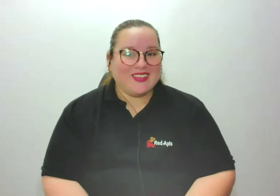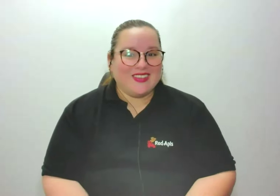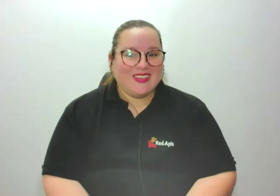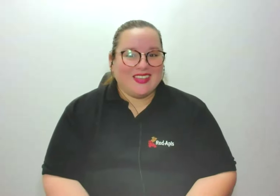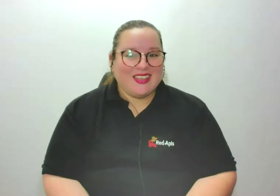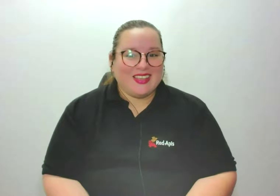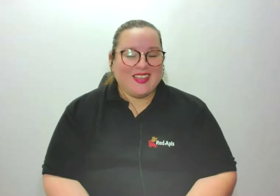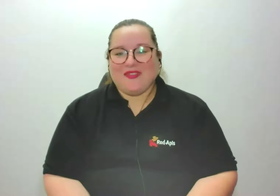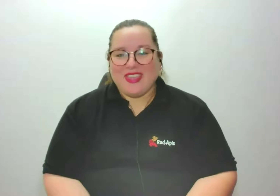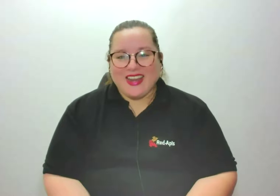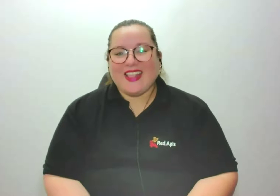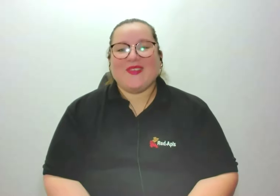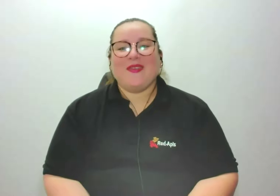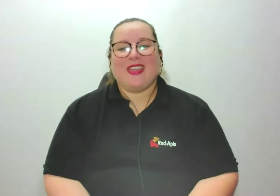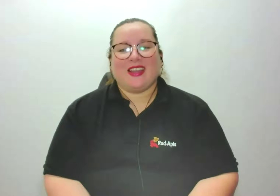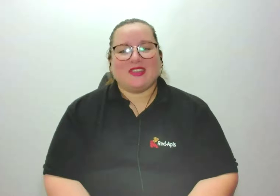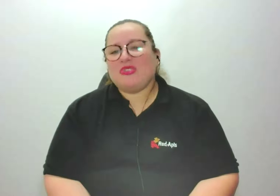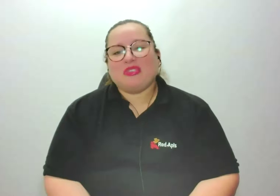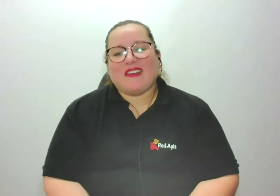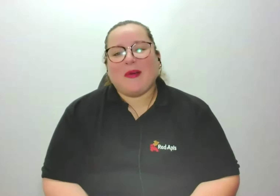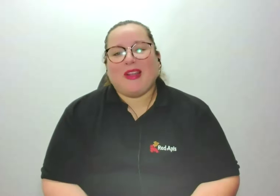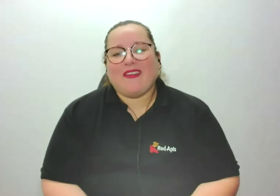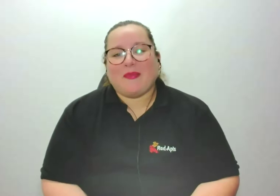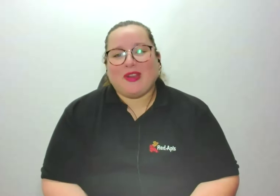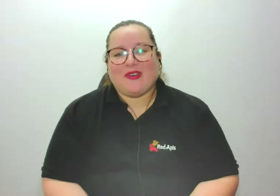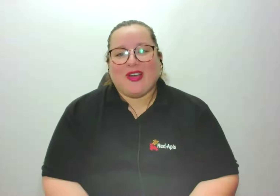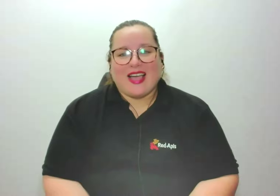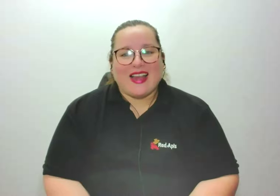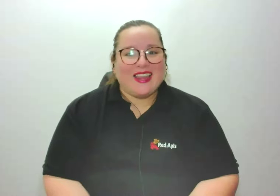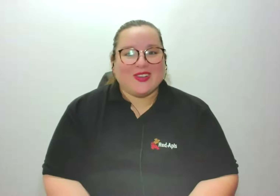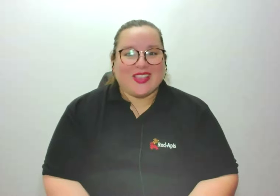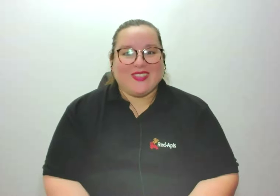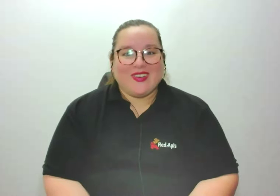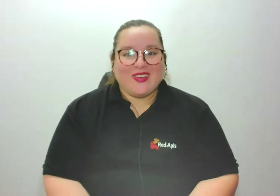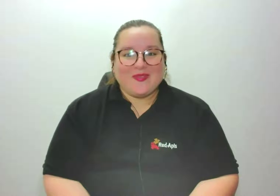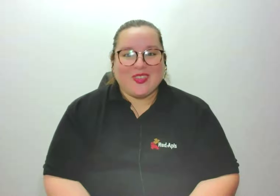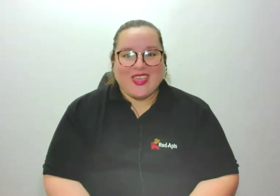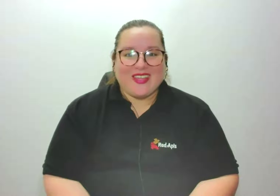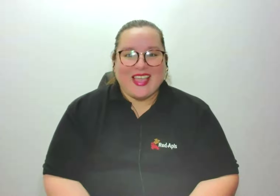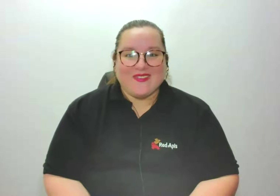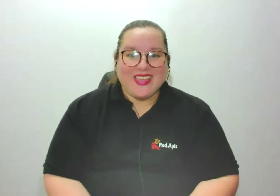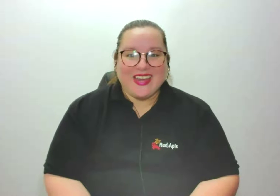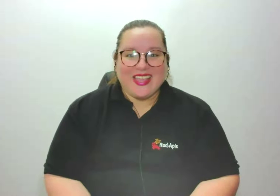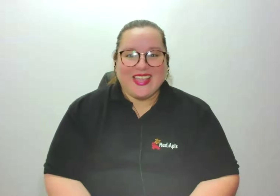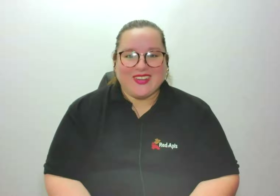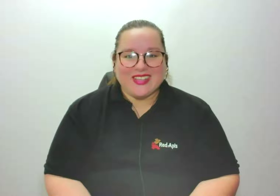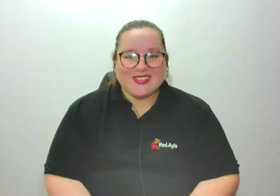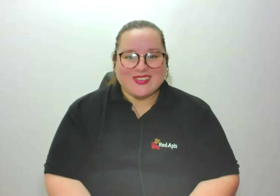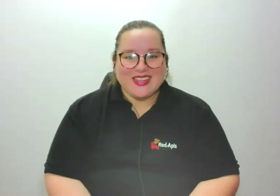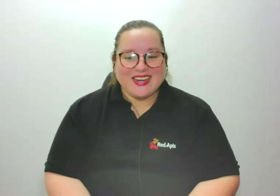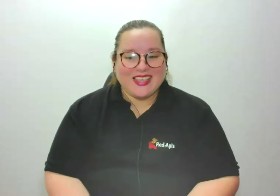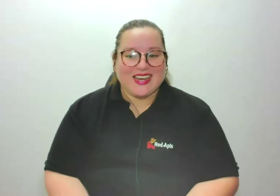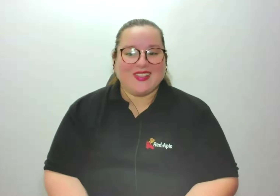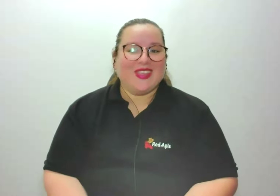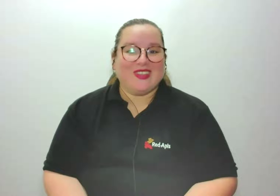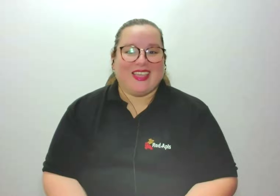imaginando y fui generando más imaginación. No importaban las palabras, pero al ir contándolo podía ver las imágenes y con eso